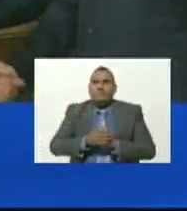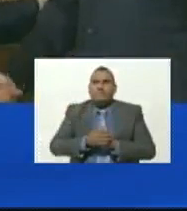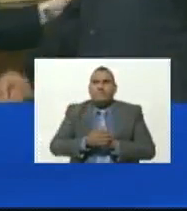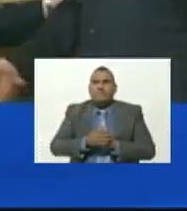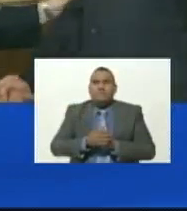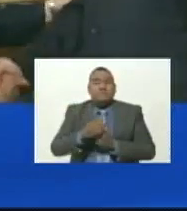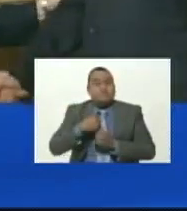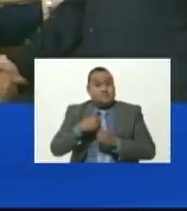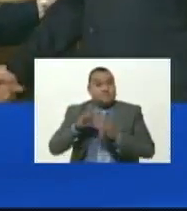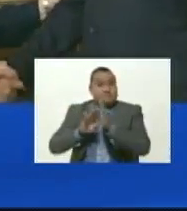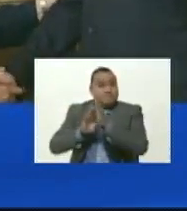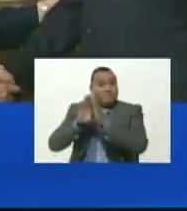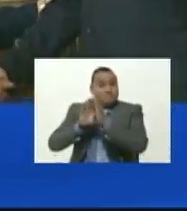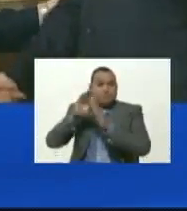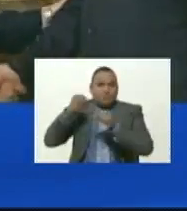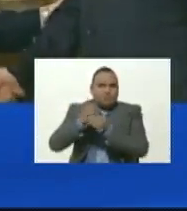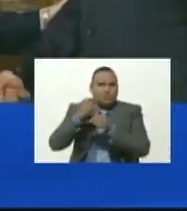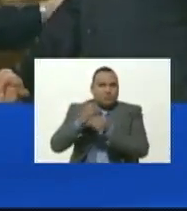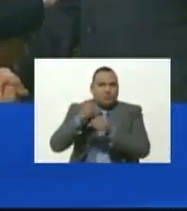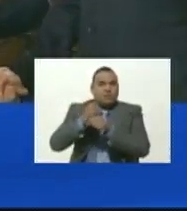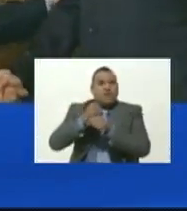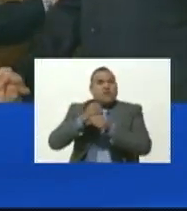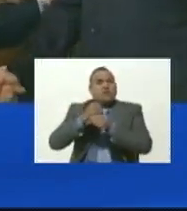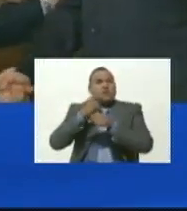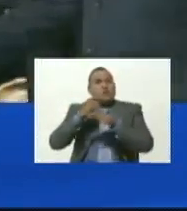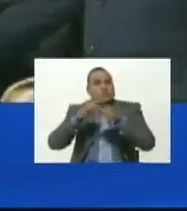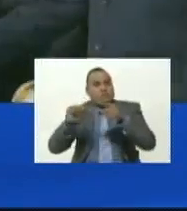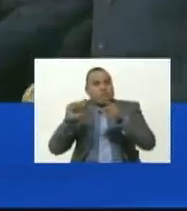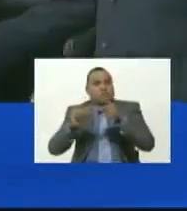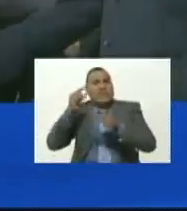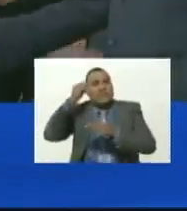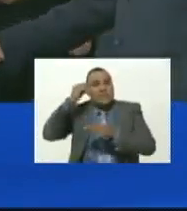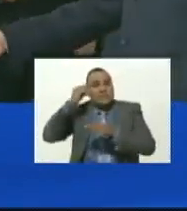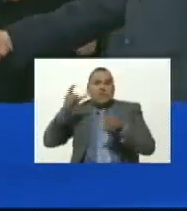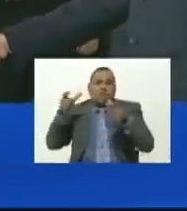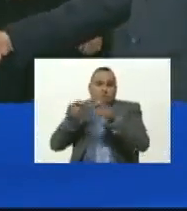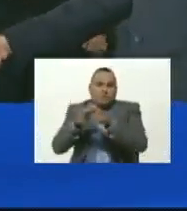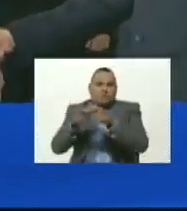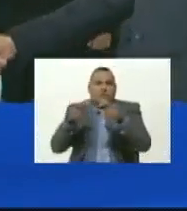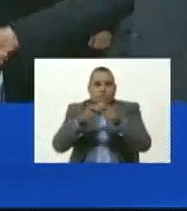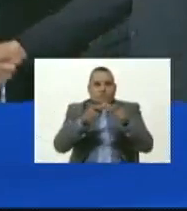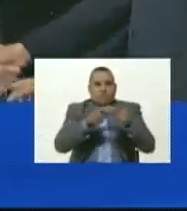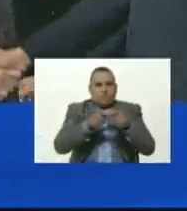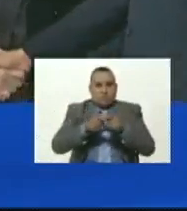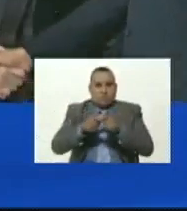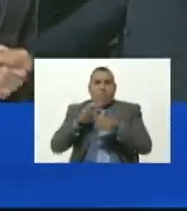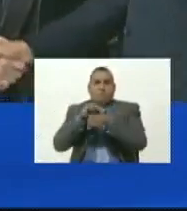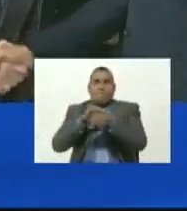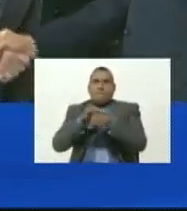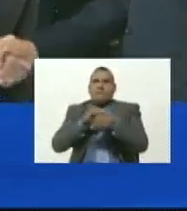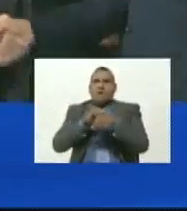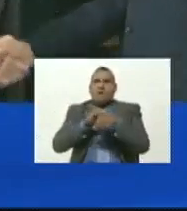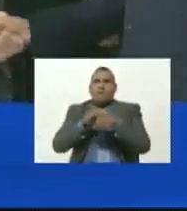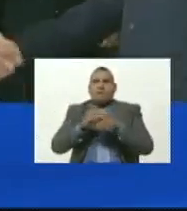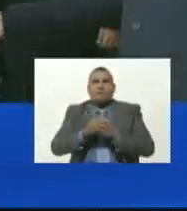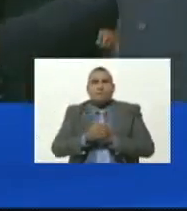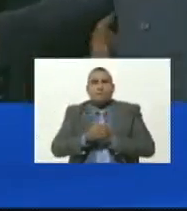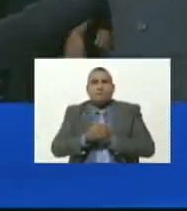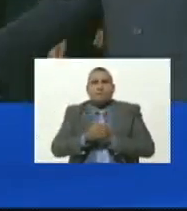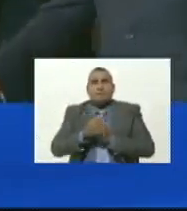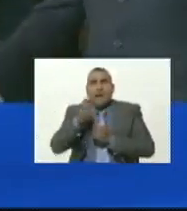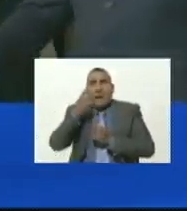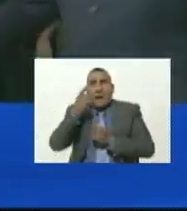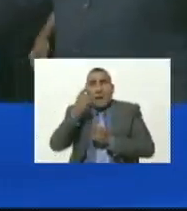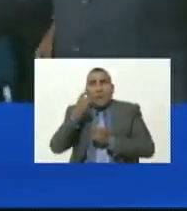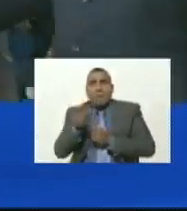ha desarrollado una jornada de varios días de reunión con todos los ministerios, de revisión